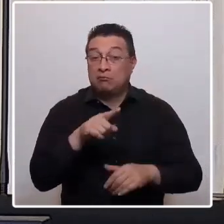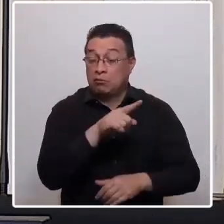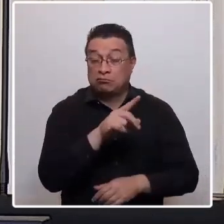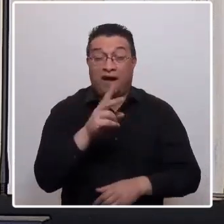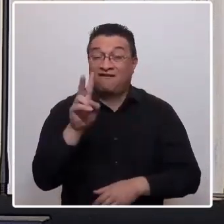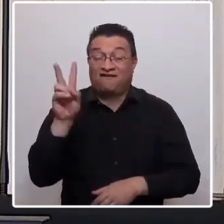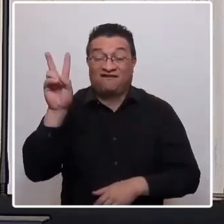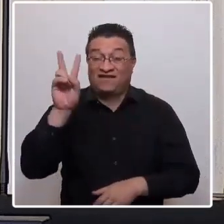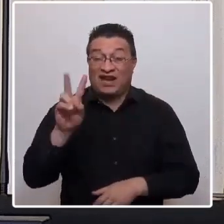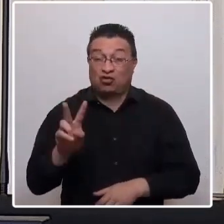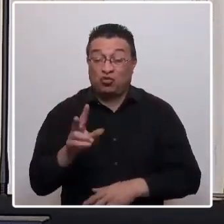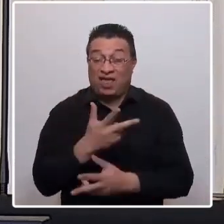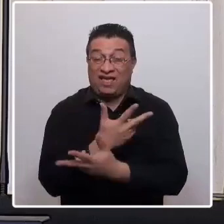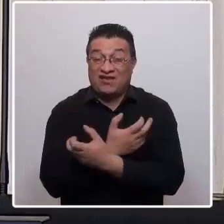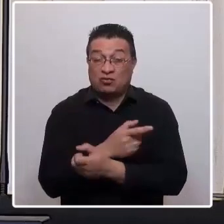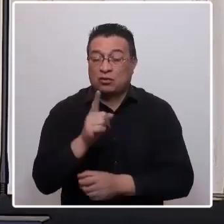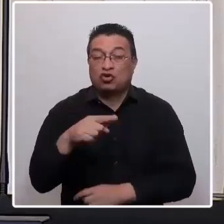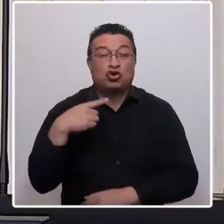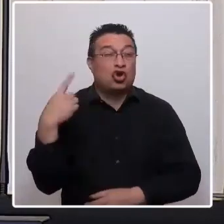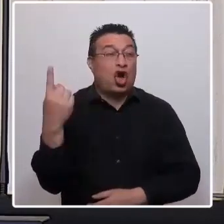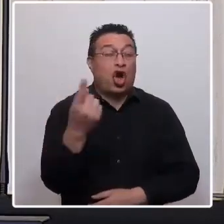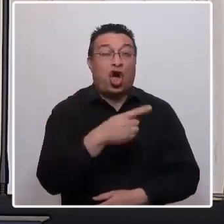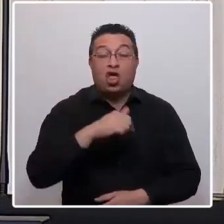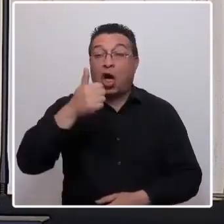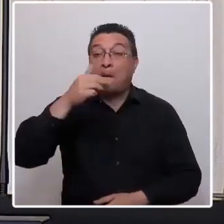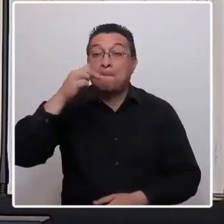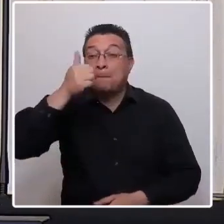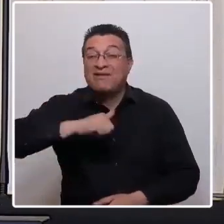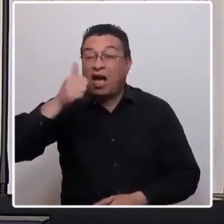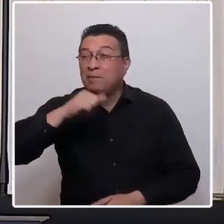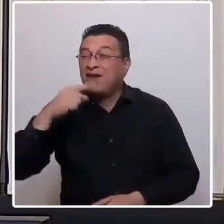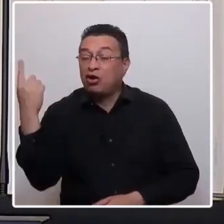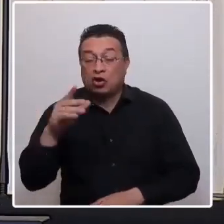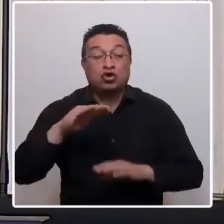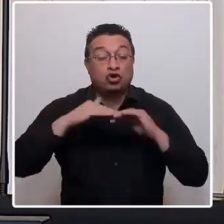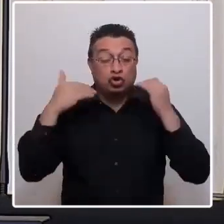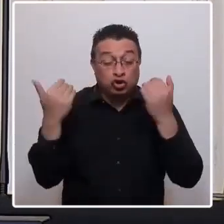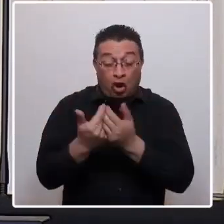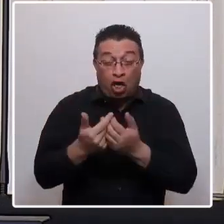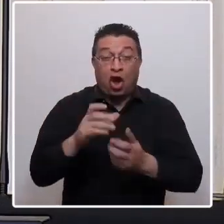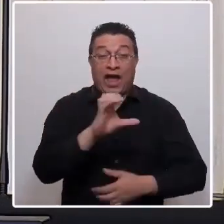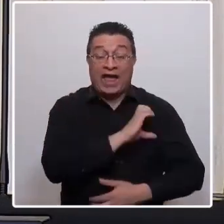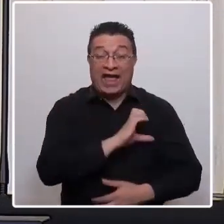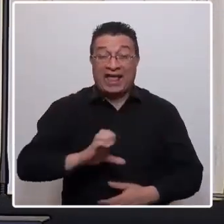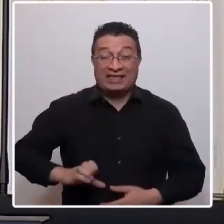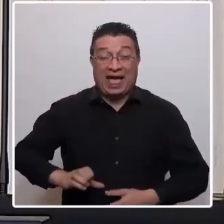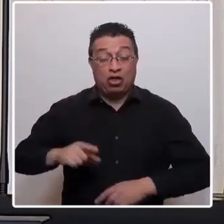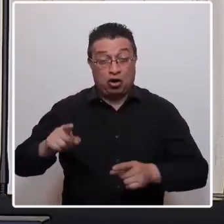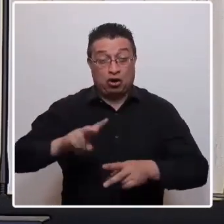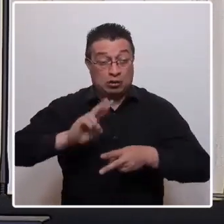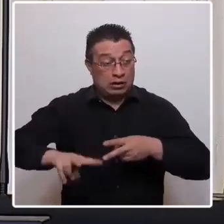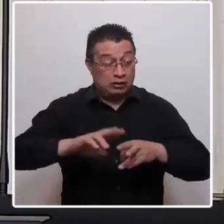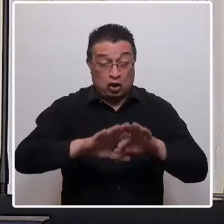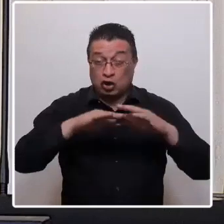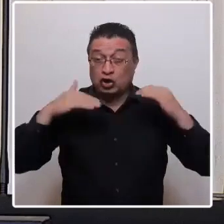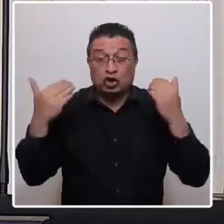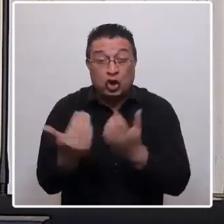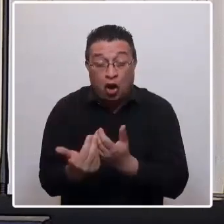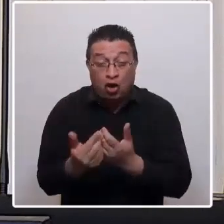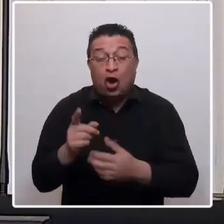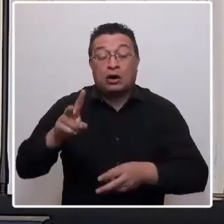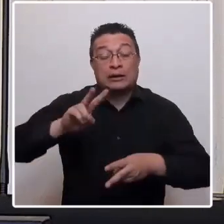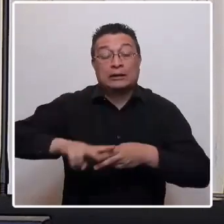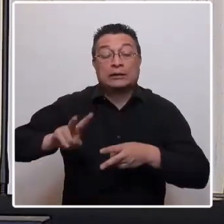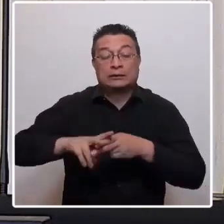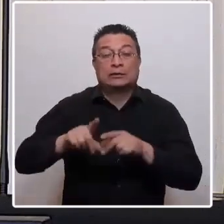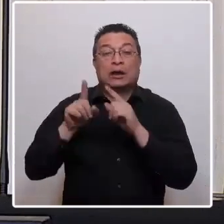se desprivatizó todo. Ahora todo lo que produce el gran Estado venezolano, lo produce